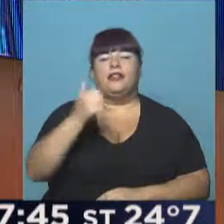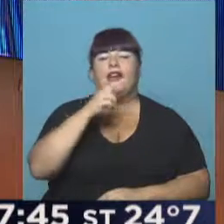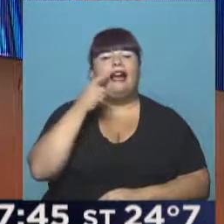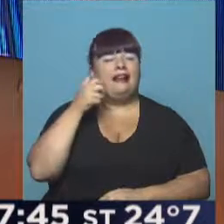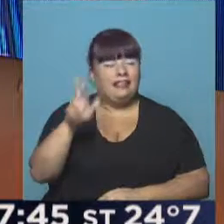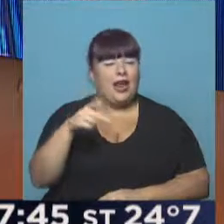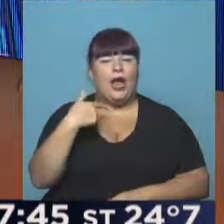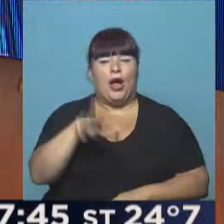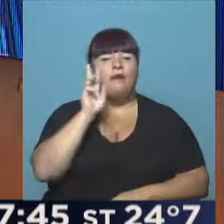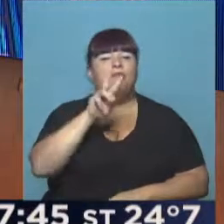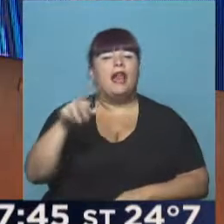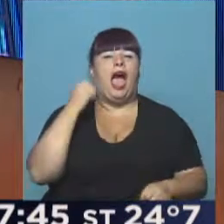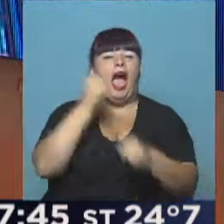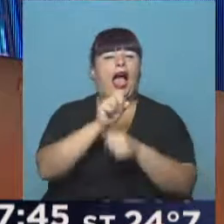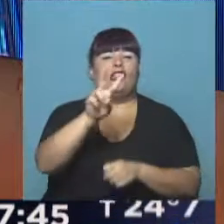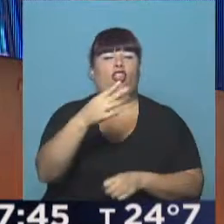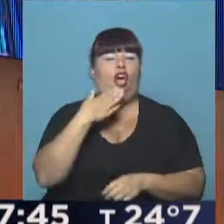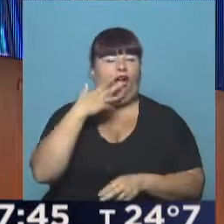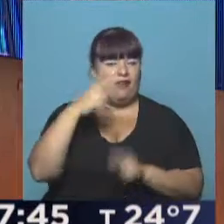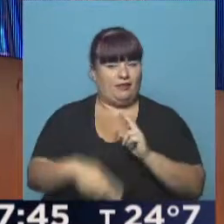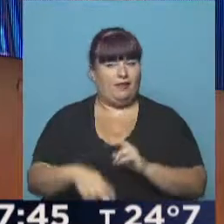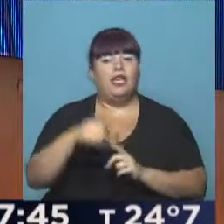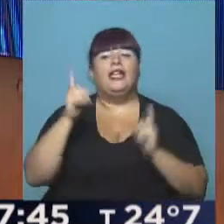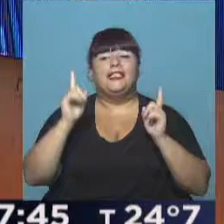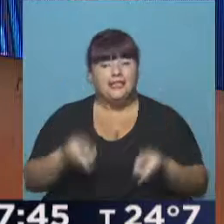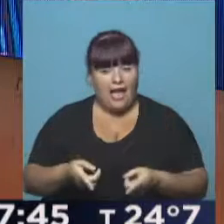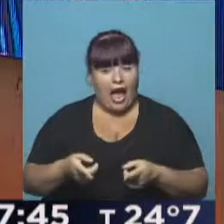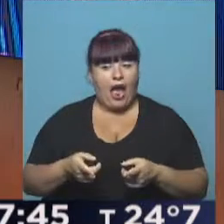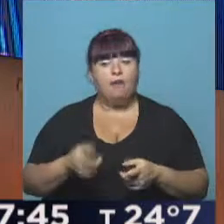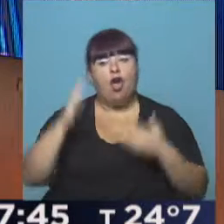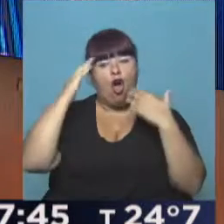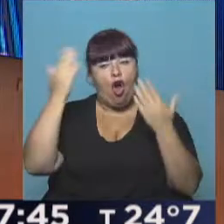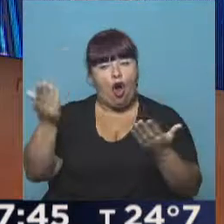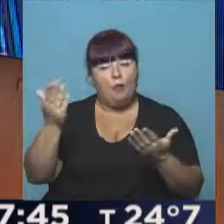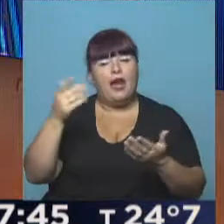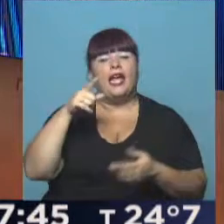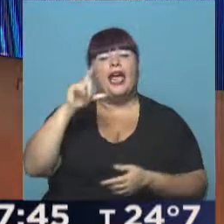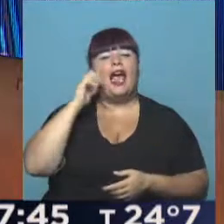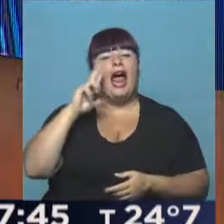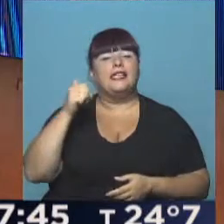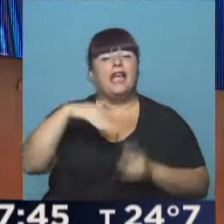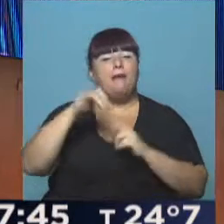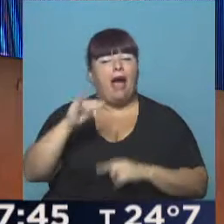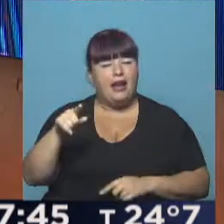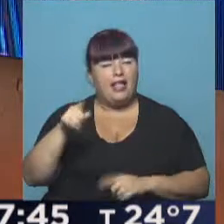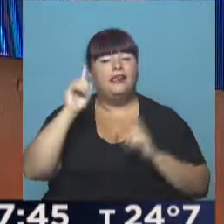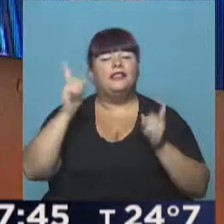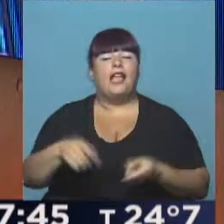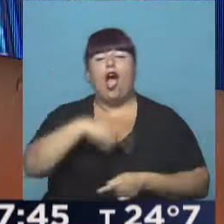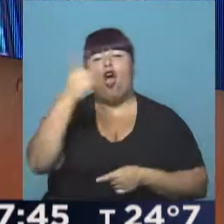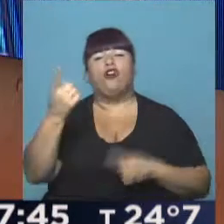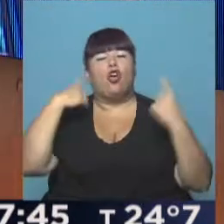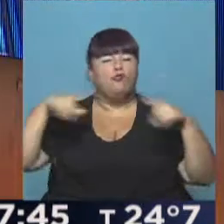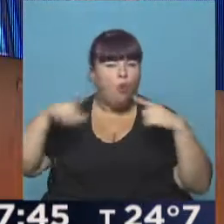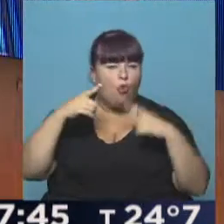Cartier-Bresson, que se va a poder visitar hasta el próximo 2 de abril, y que incluye además un homenaje a Gabriel García Márquez y otros